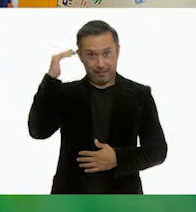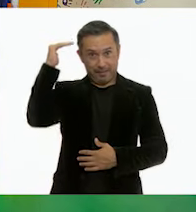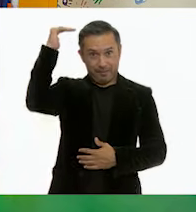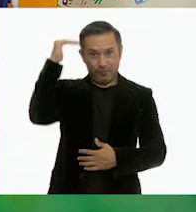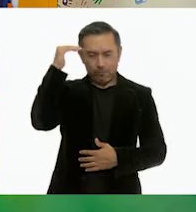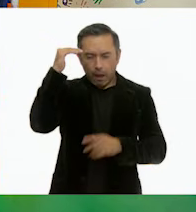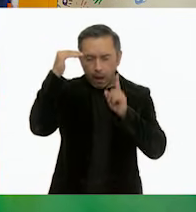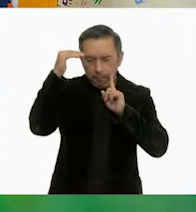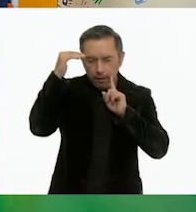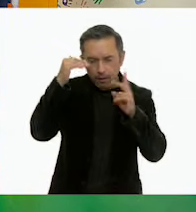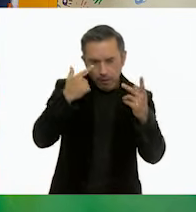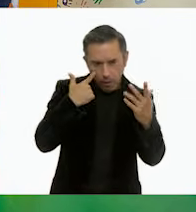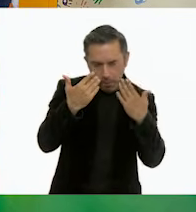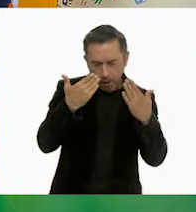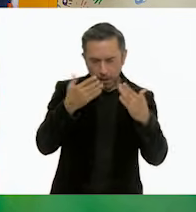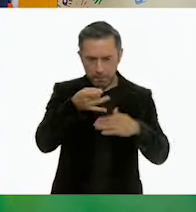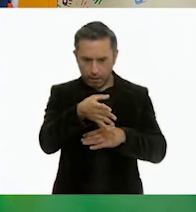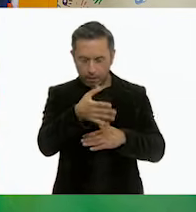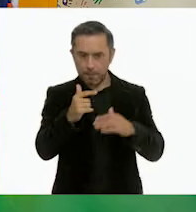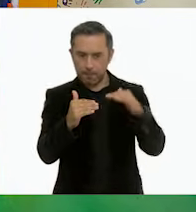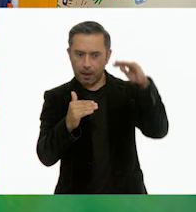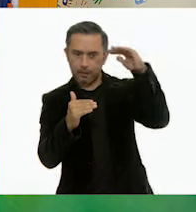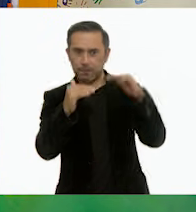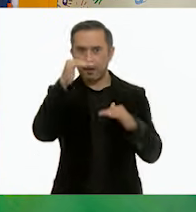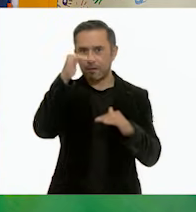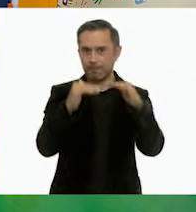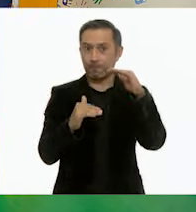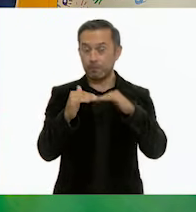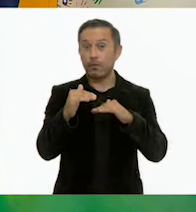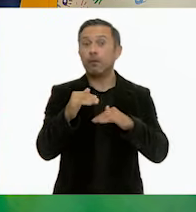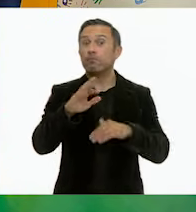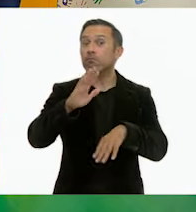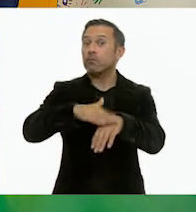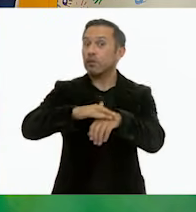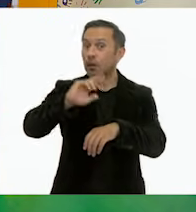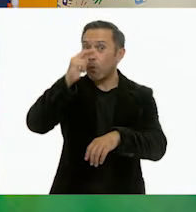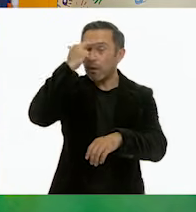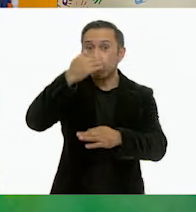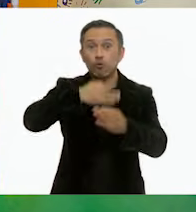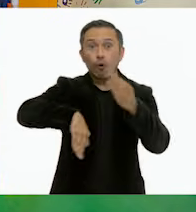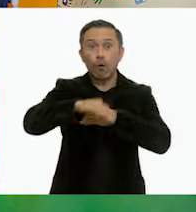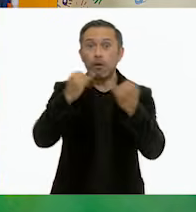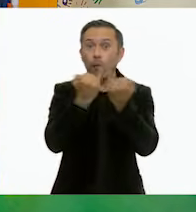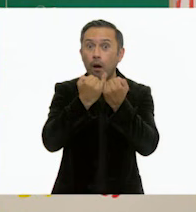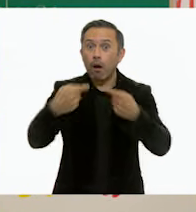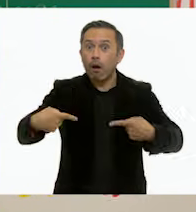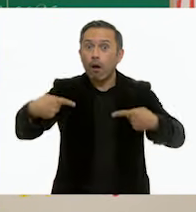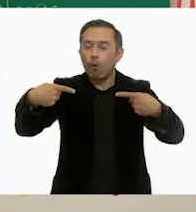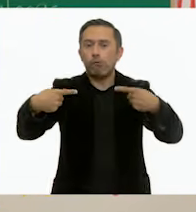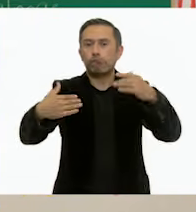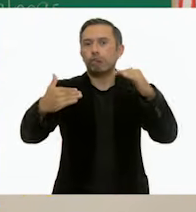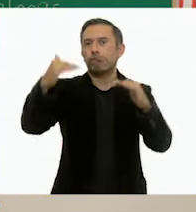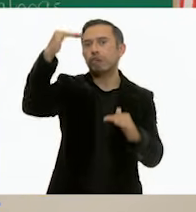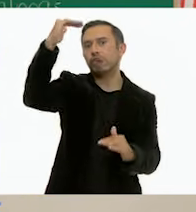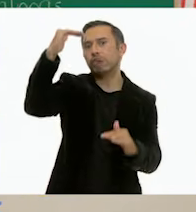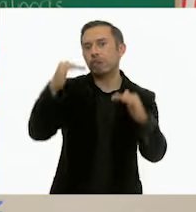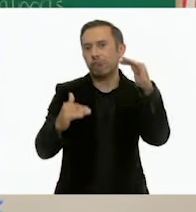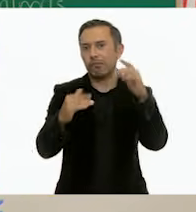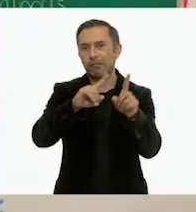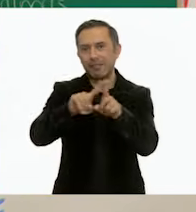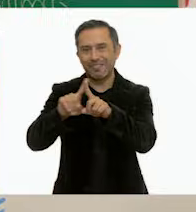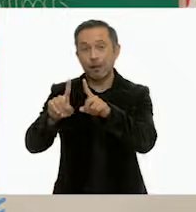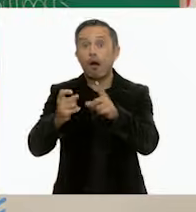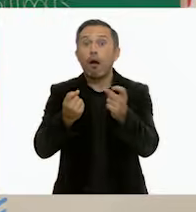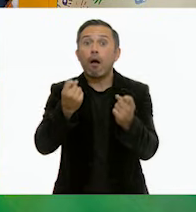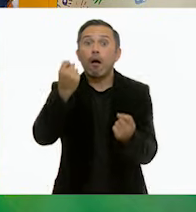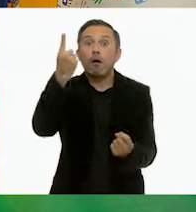estatura. Recuerden que todos crecemos de manera diferente. Algunos, en relación a la edad que tienen, son